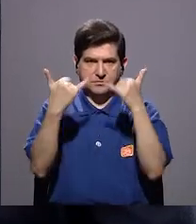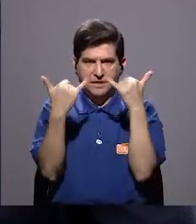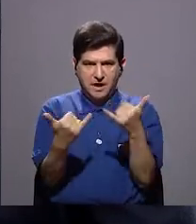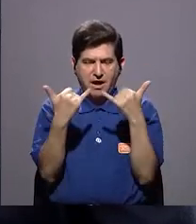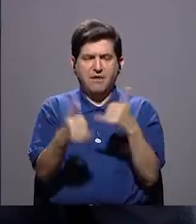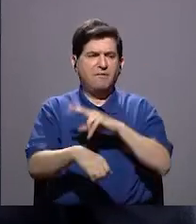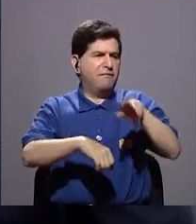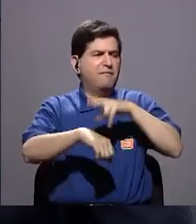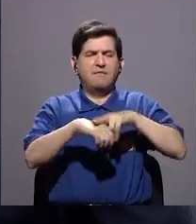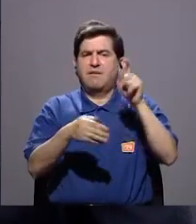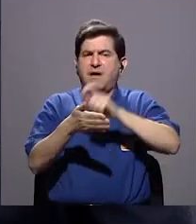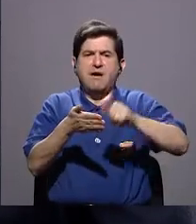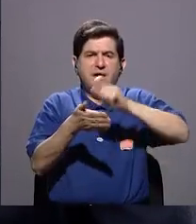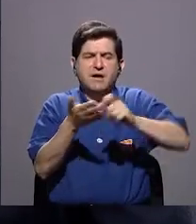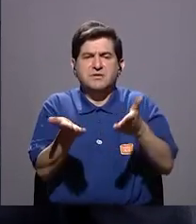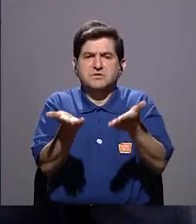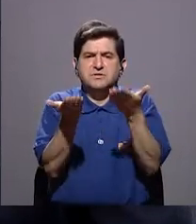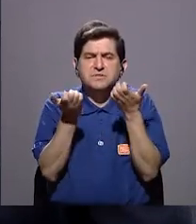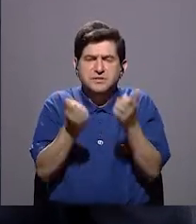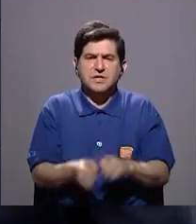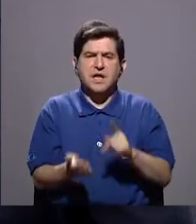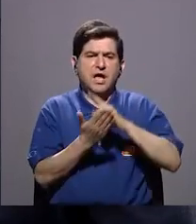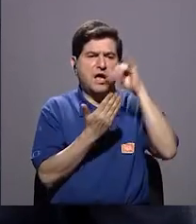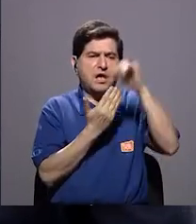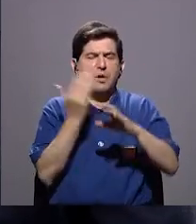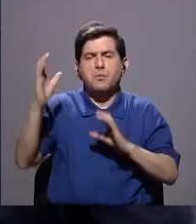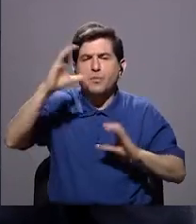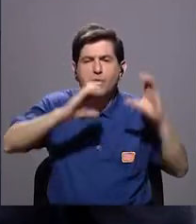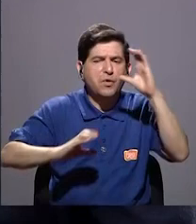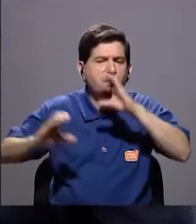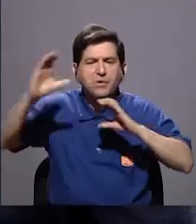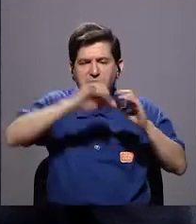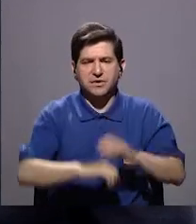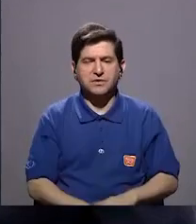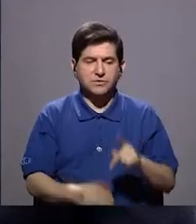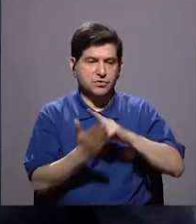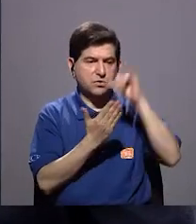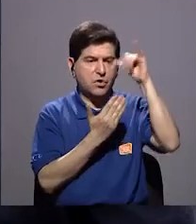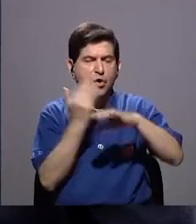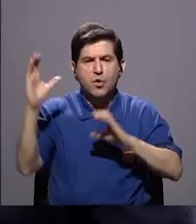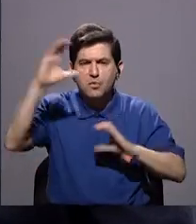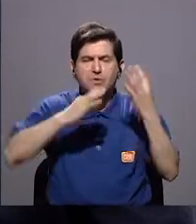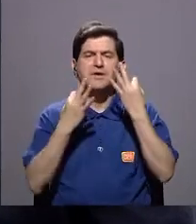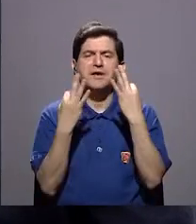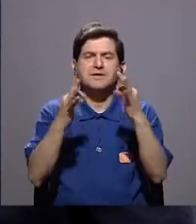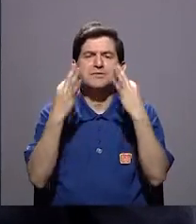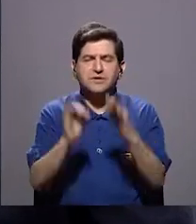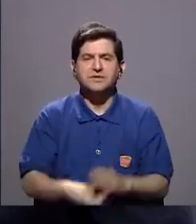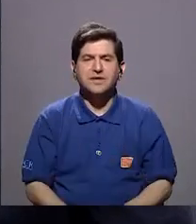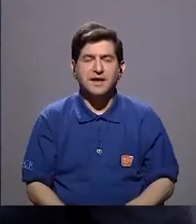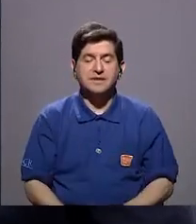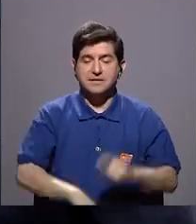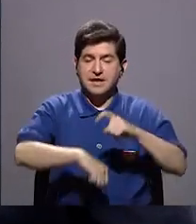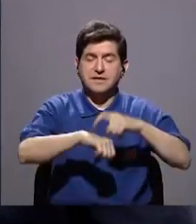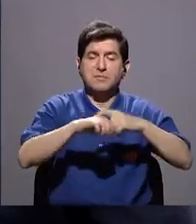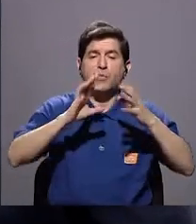ahora es muy dado que en las escuelas quieran hacer el proyecto científico. El proyecto científico lo que busca es que